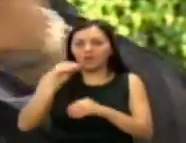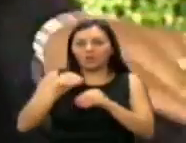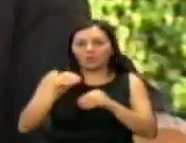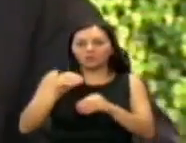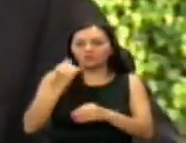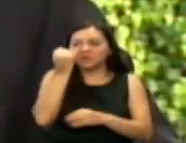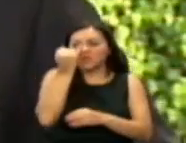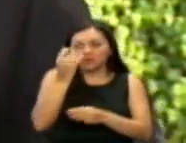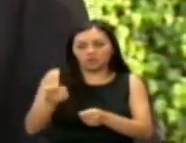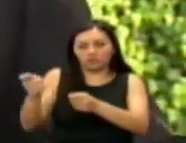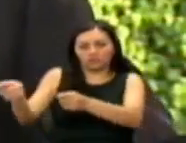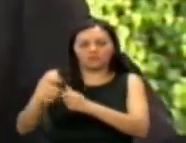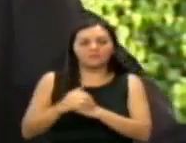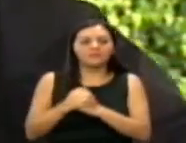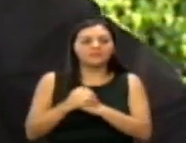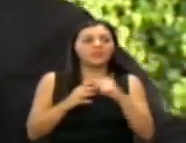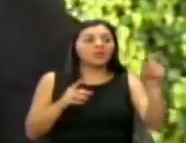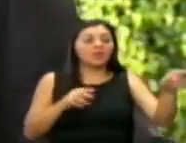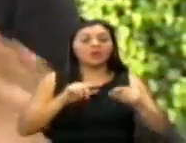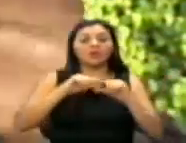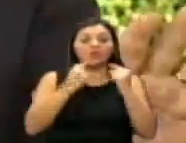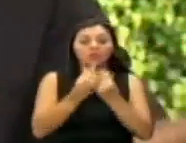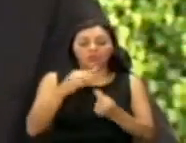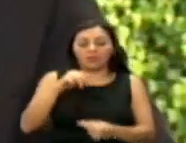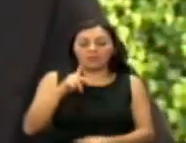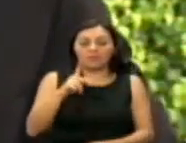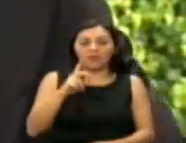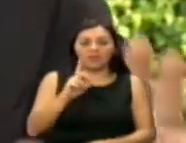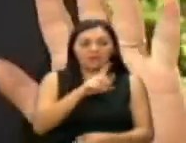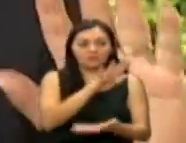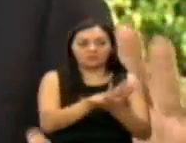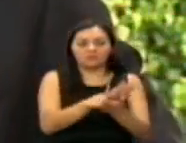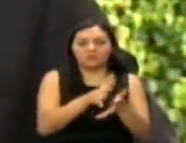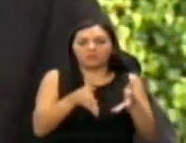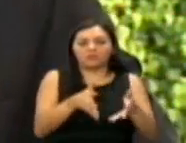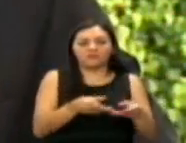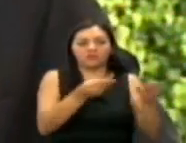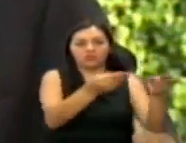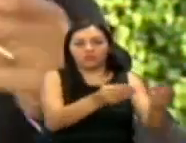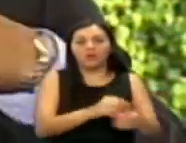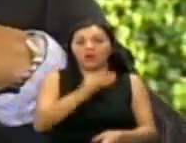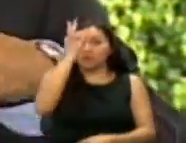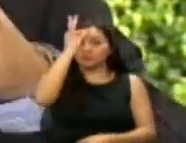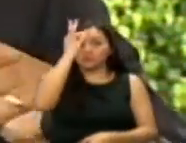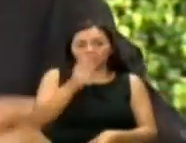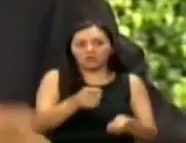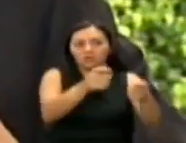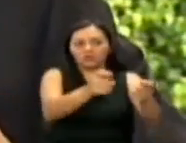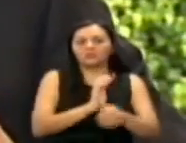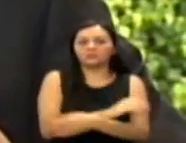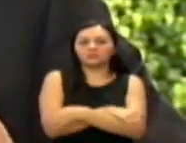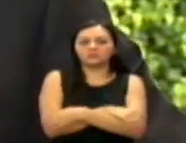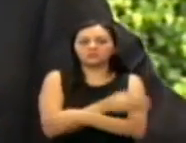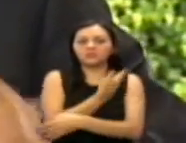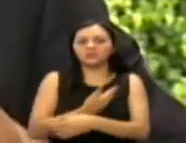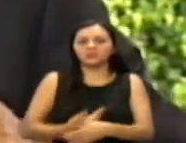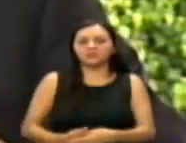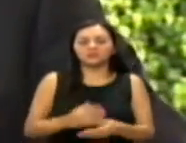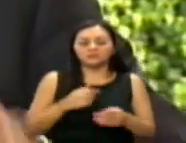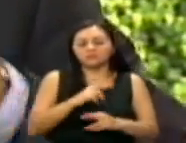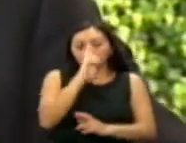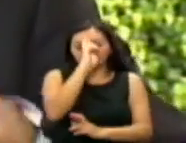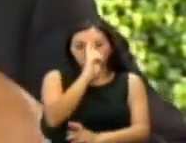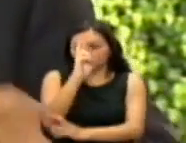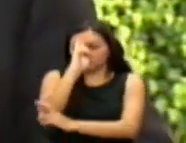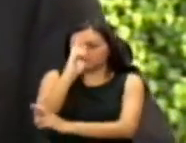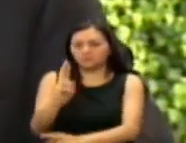Pachacuti para que se queden calmados, démosle al MPD el resto de la educación para que se queden calmados, los hospitales, etc. Con este presidente eso no va a pasar, pero necesito el apoyo